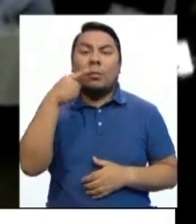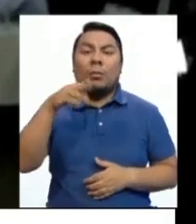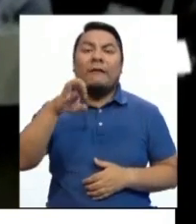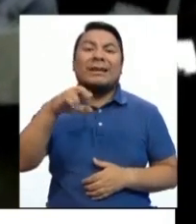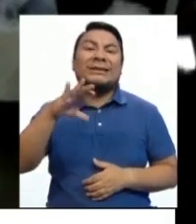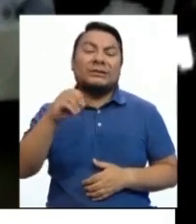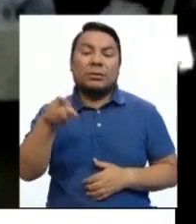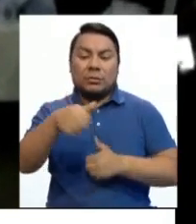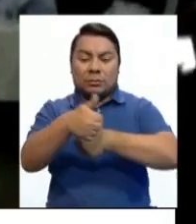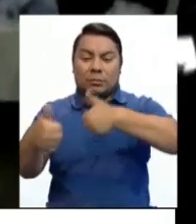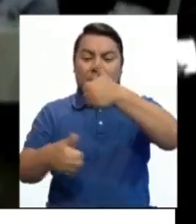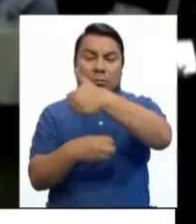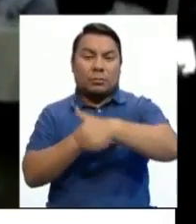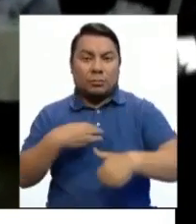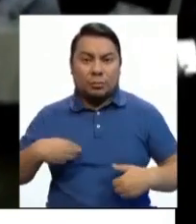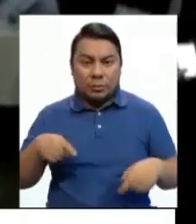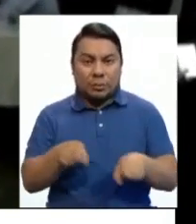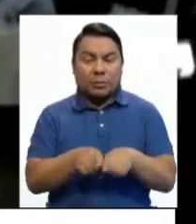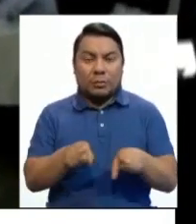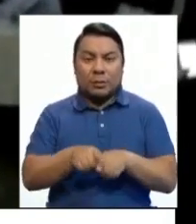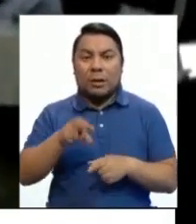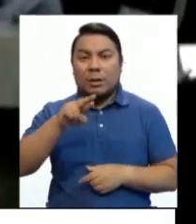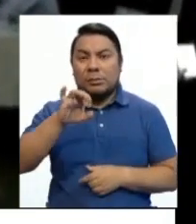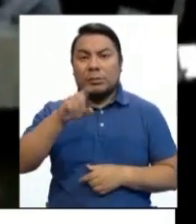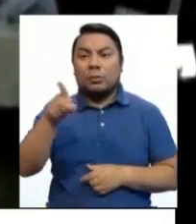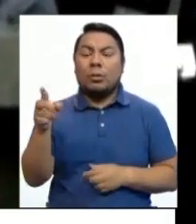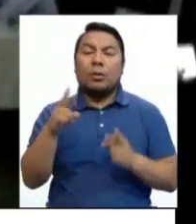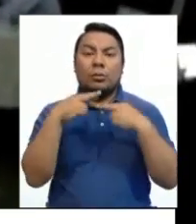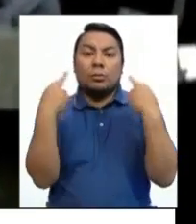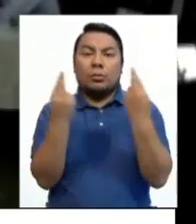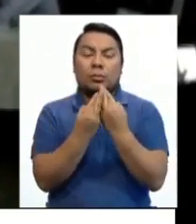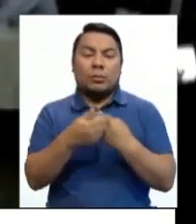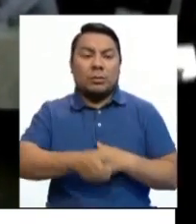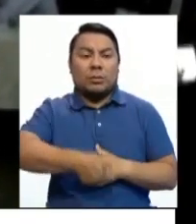y el viceministro de Gobernanza de la PCM, Raúl Molina, se reúnen